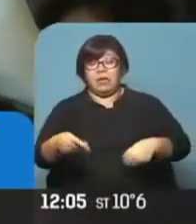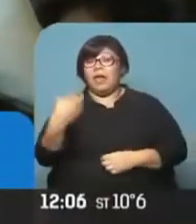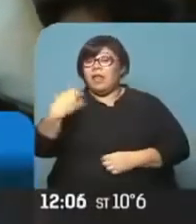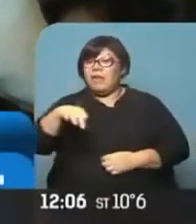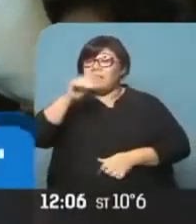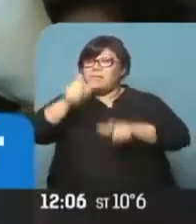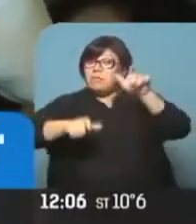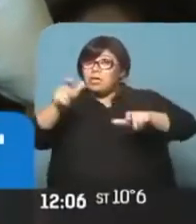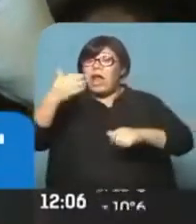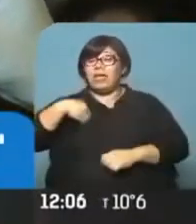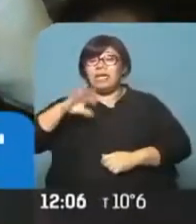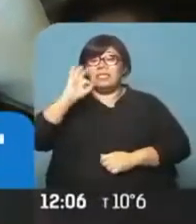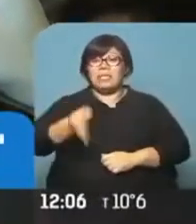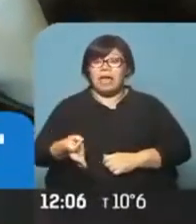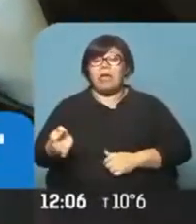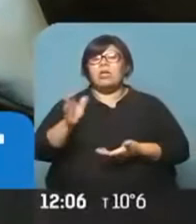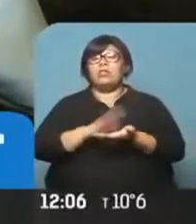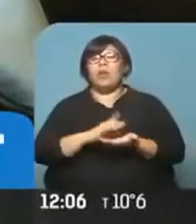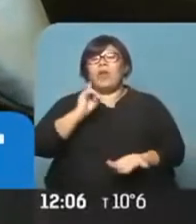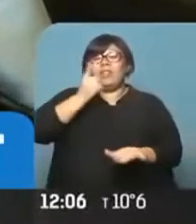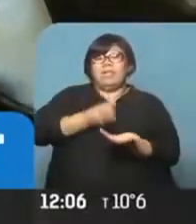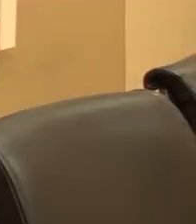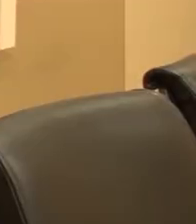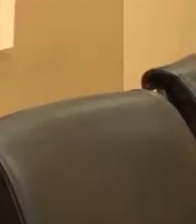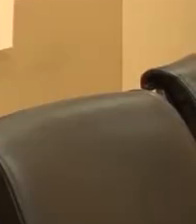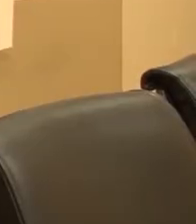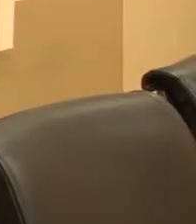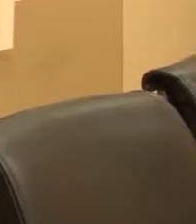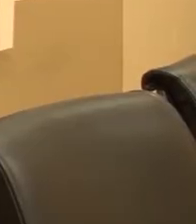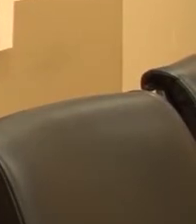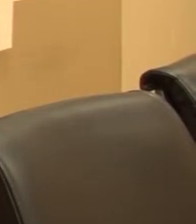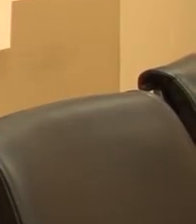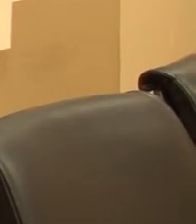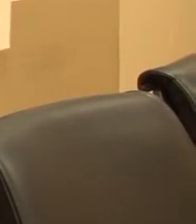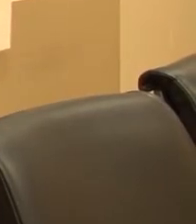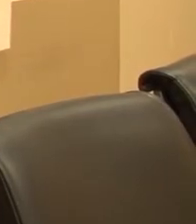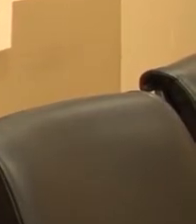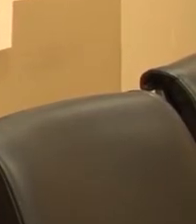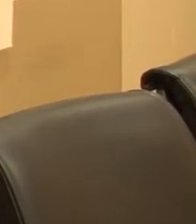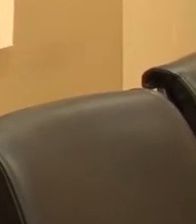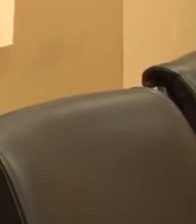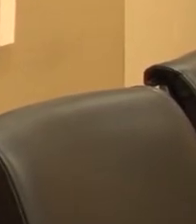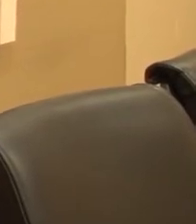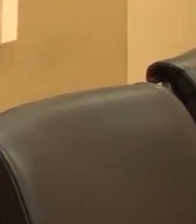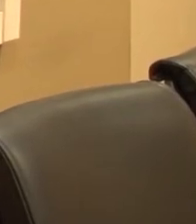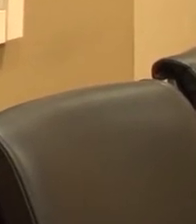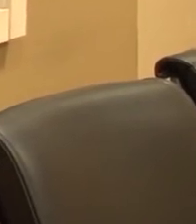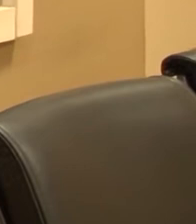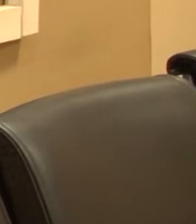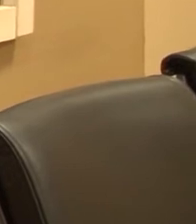usuarios residenciales y que las uvas para las pymes estuvieran de acuerdo con el índice de precios mayoristas entonces